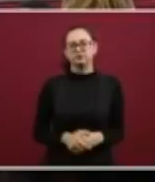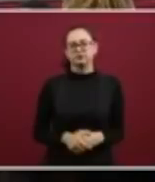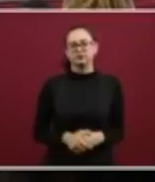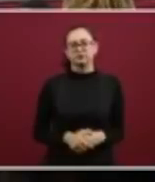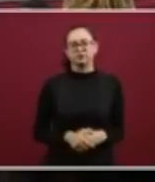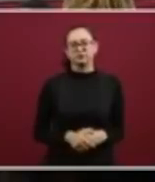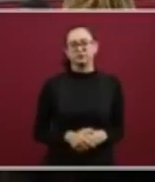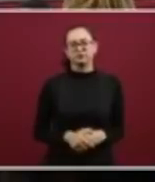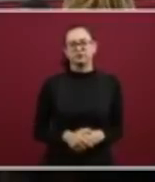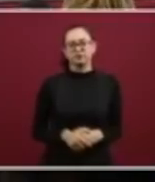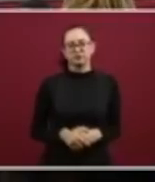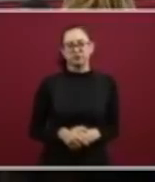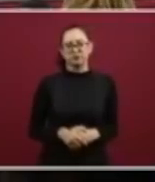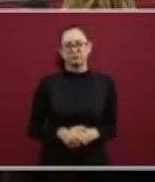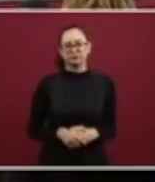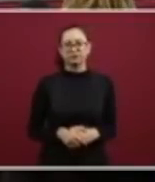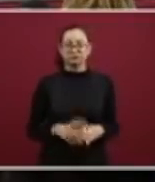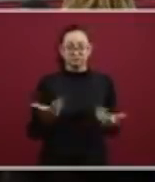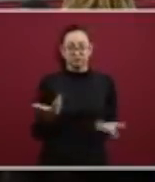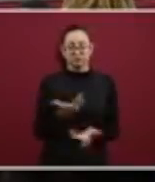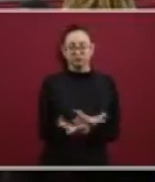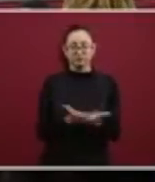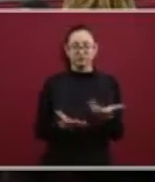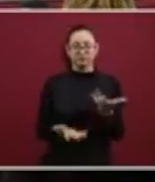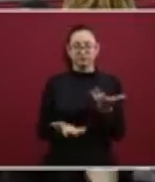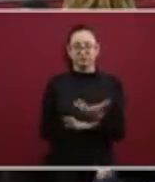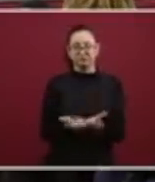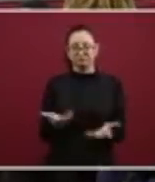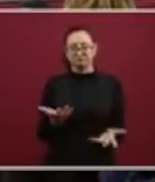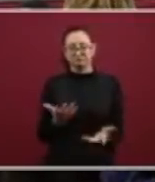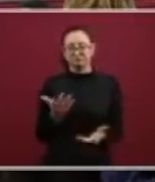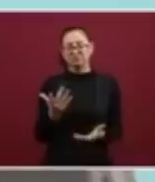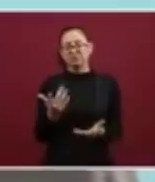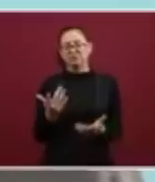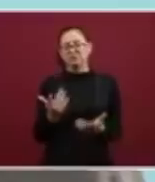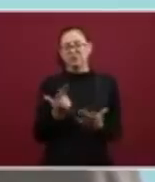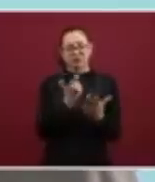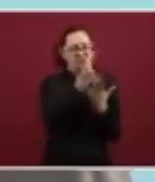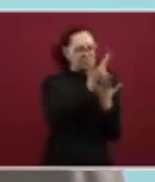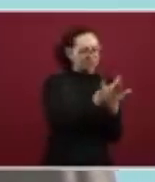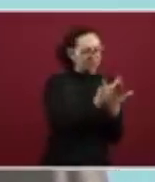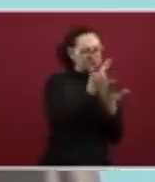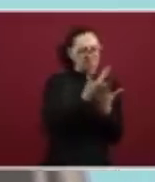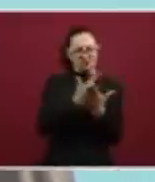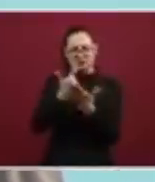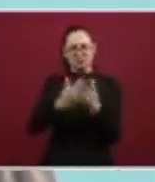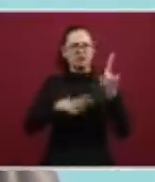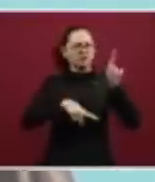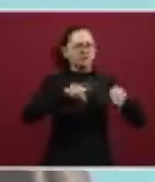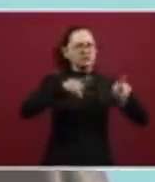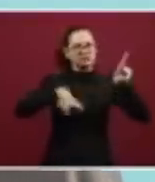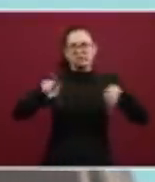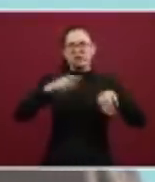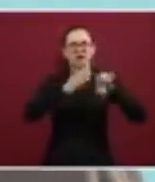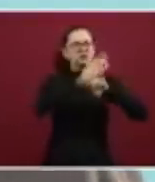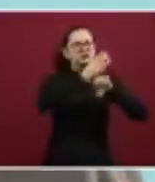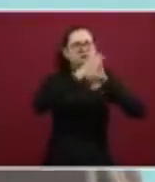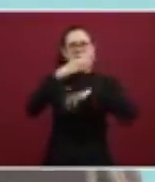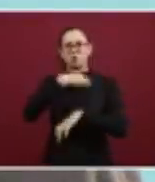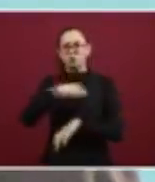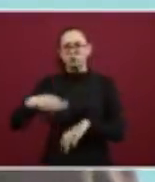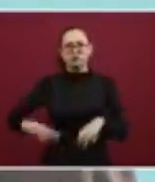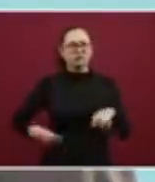nos va a permitir, en primer lugar, identificar los padrones diferenciados de violencia en los estados y municipios del